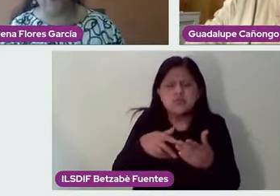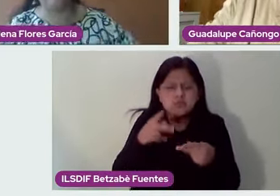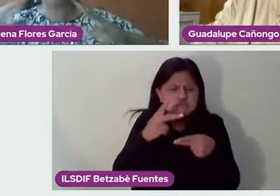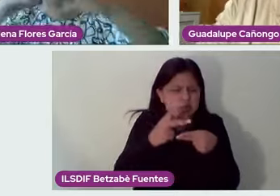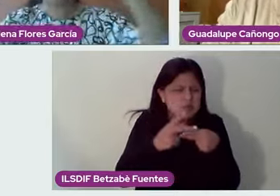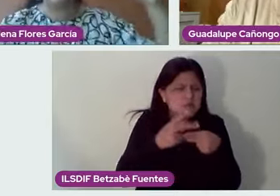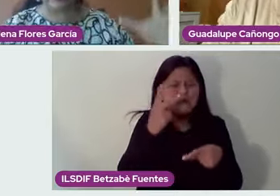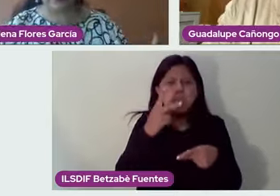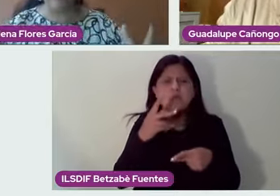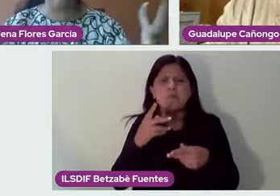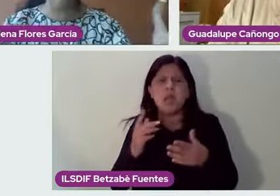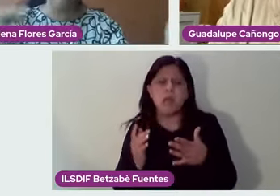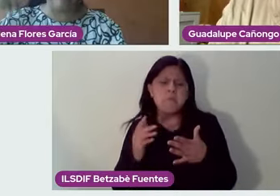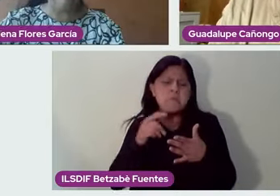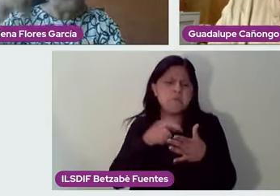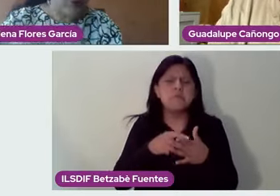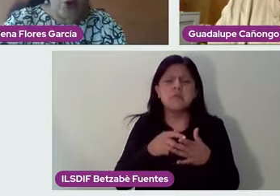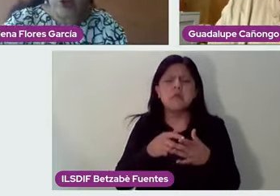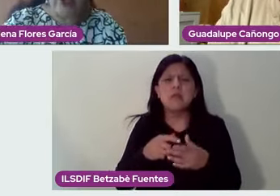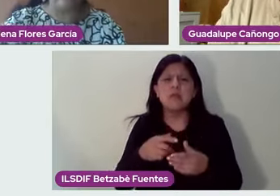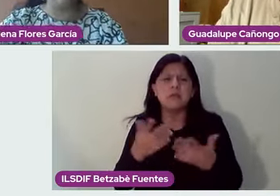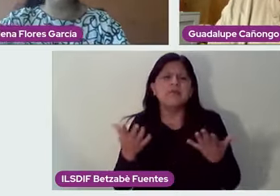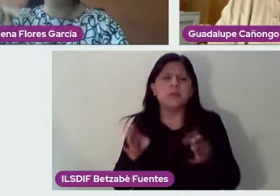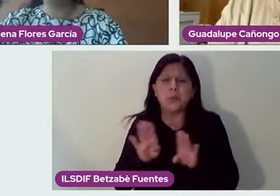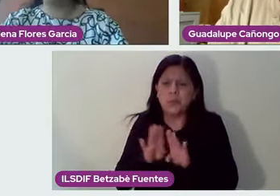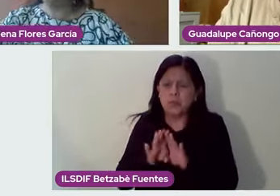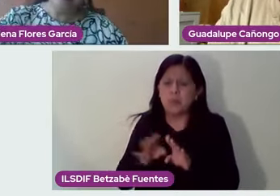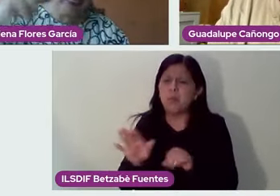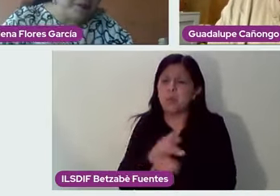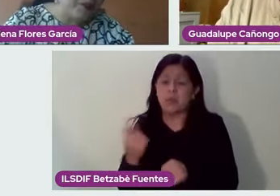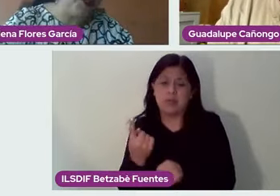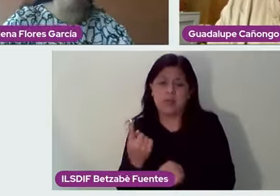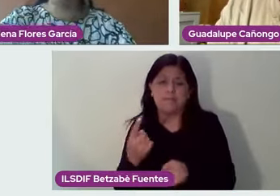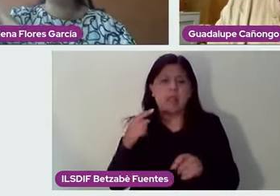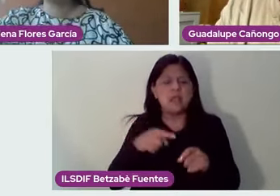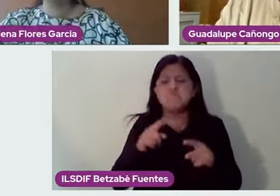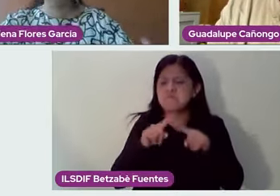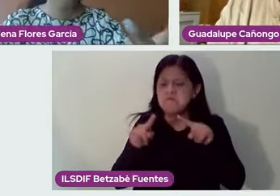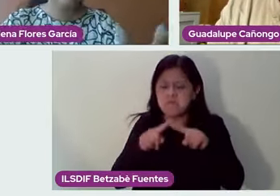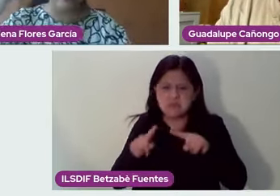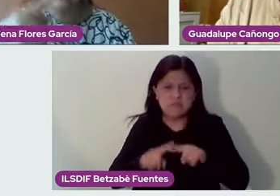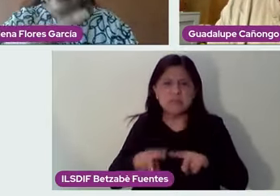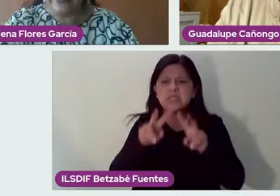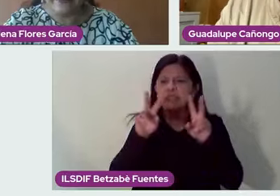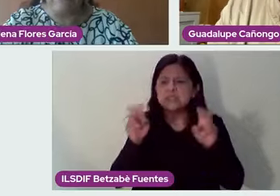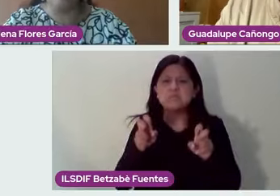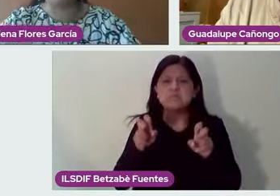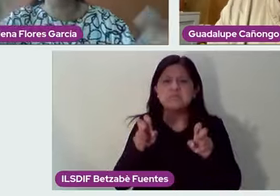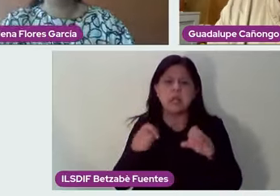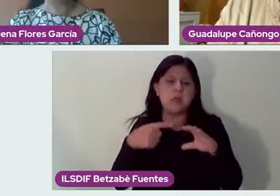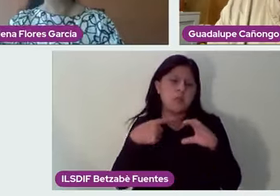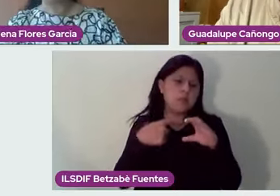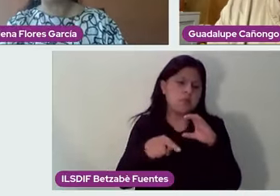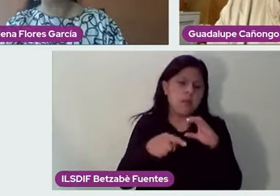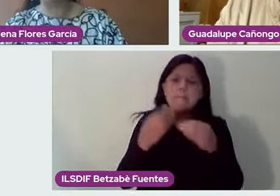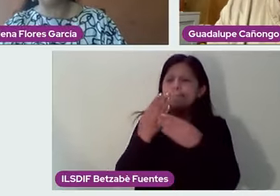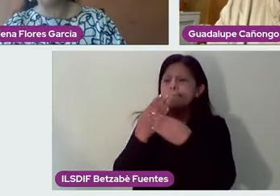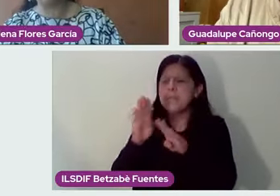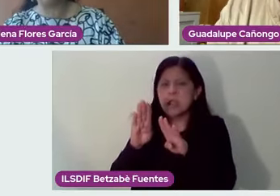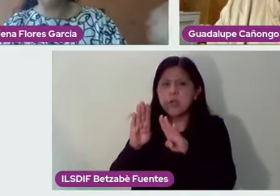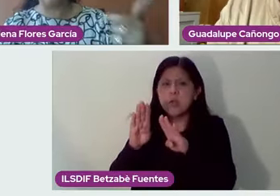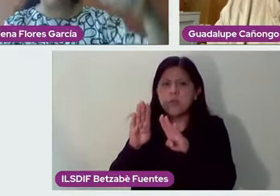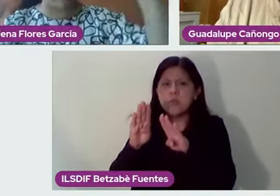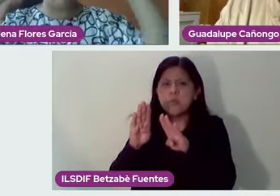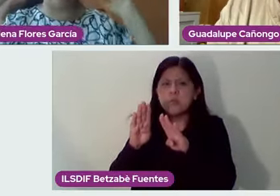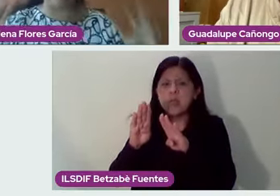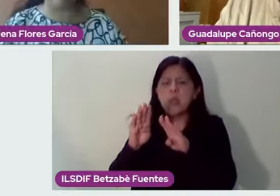tecnologías, ¿no? O digitalización incluye correo electrónico, servicios de banca en línea, buscadores de